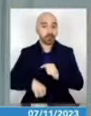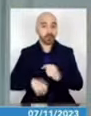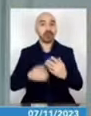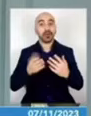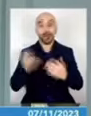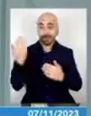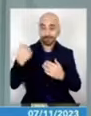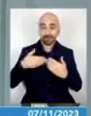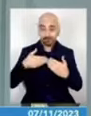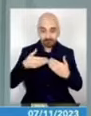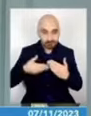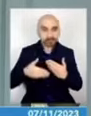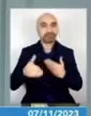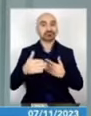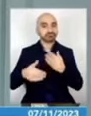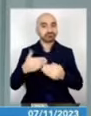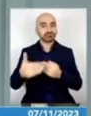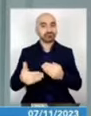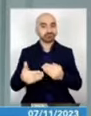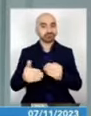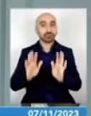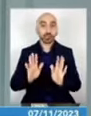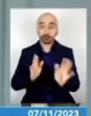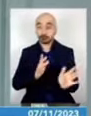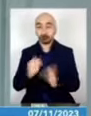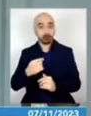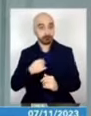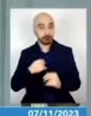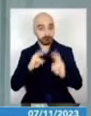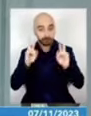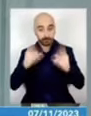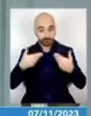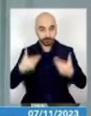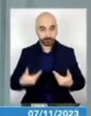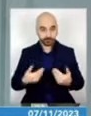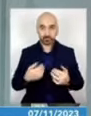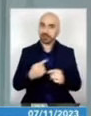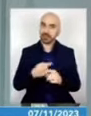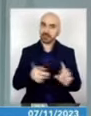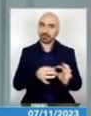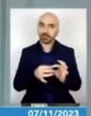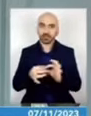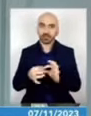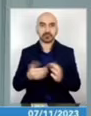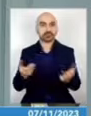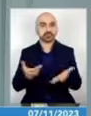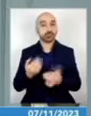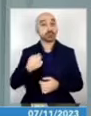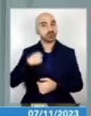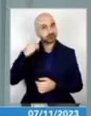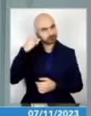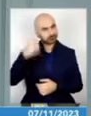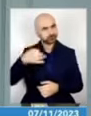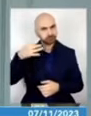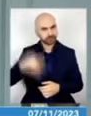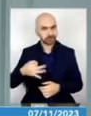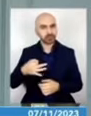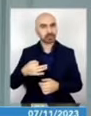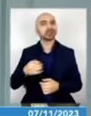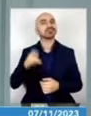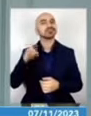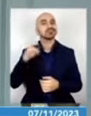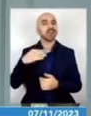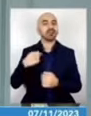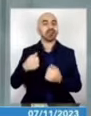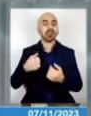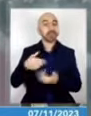constitucional. En mi caso, por una razón totalmente distinta, porque tenía la convicción de que ganaría el rechazo y la confianza